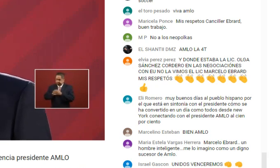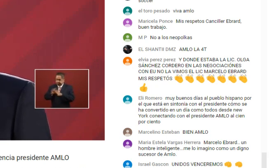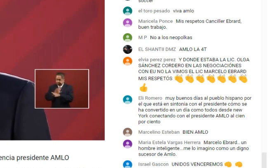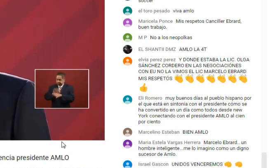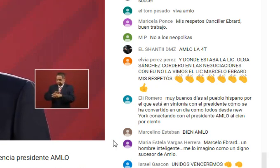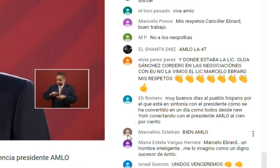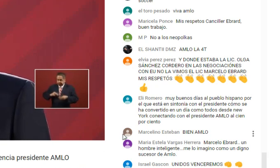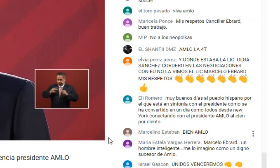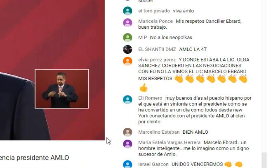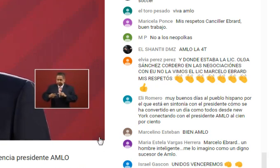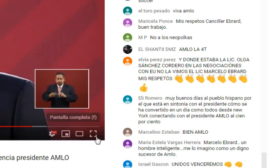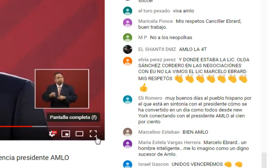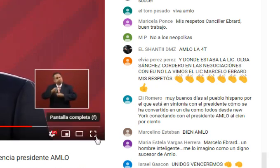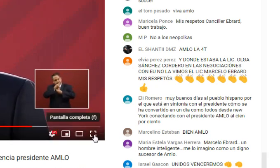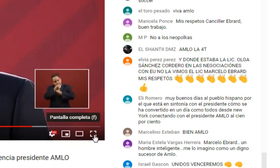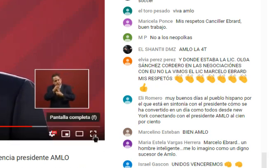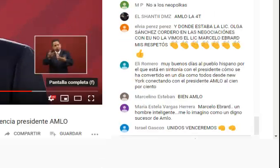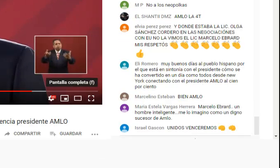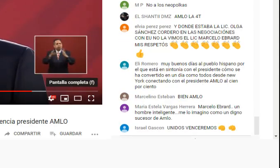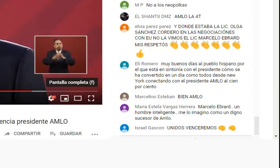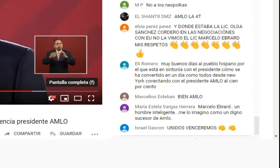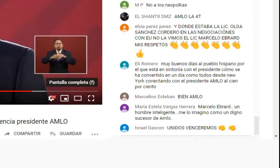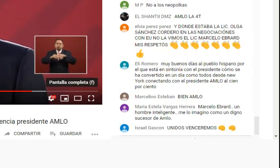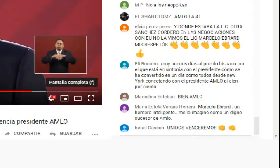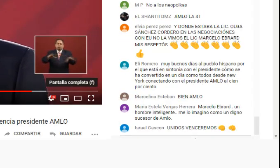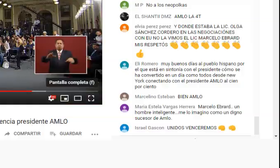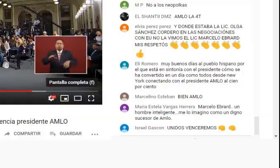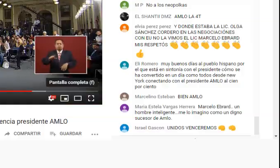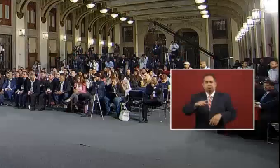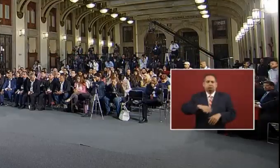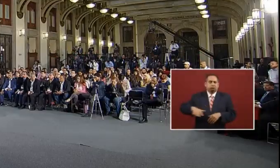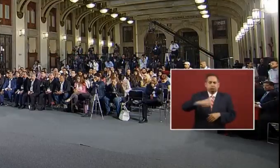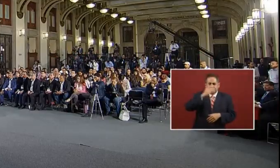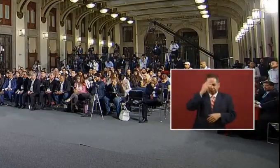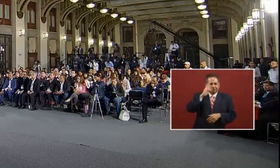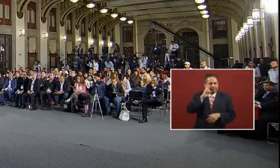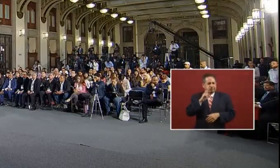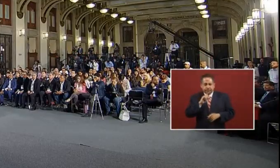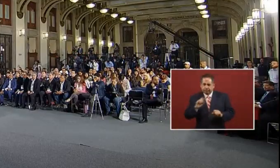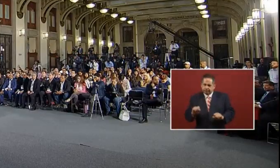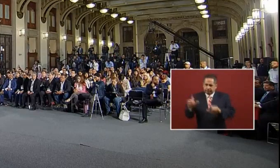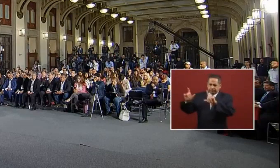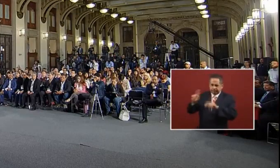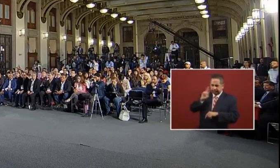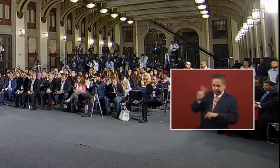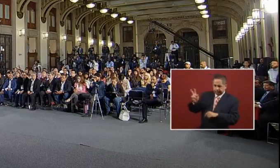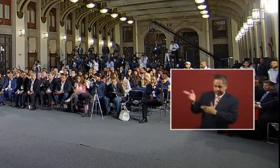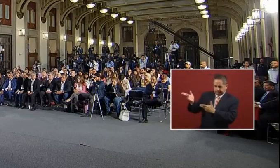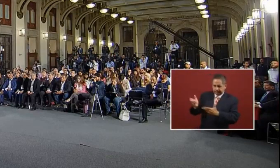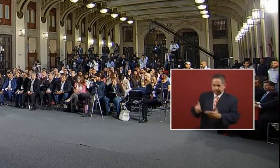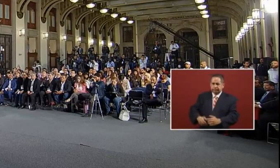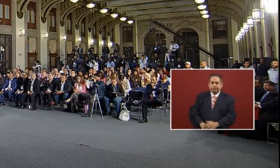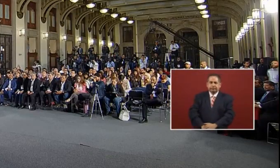dando a conocer, y a ver si lo ponemos.